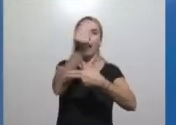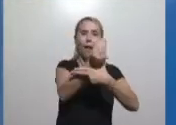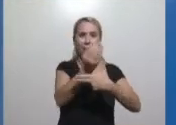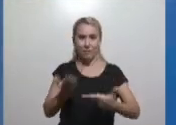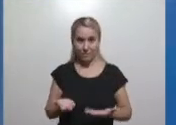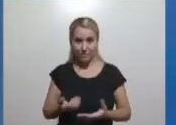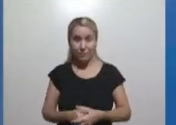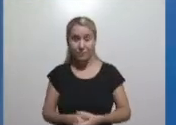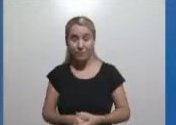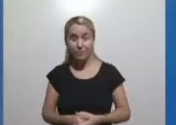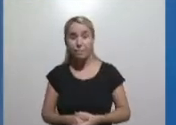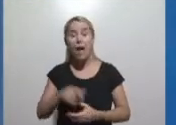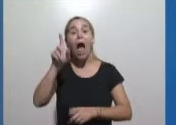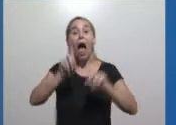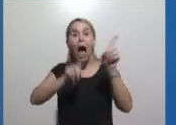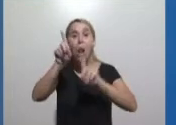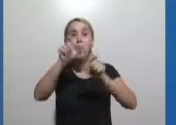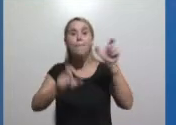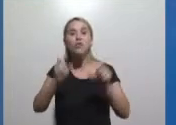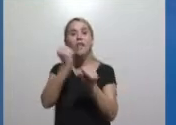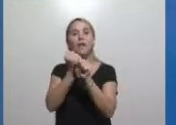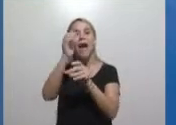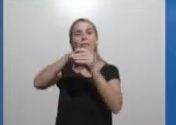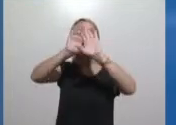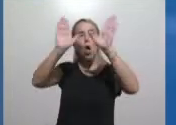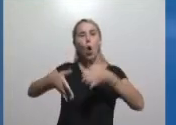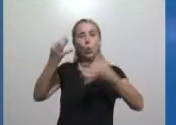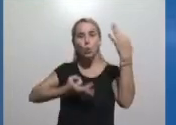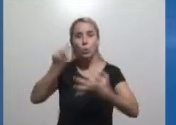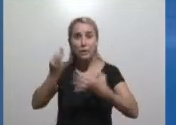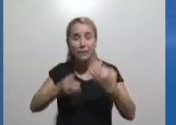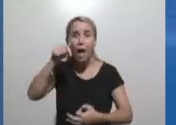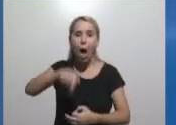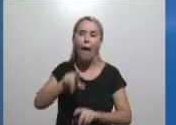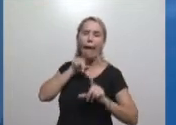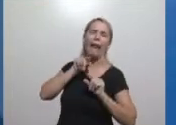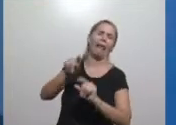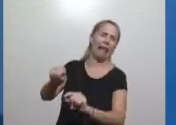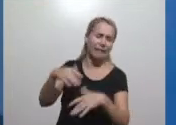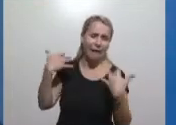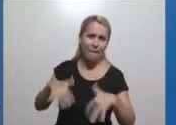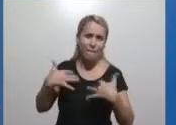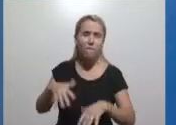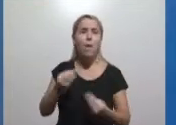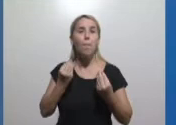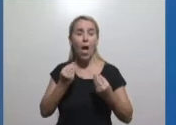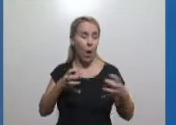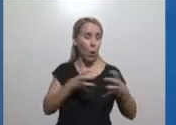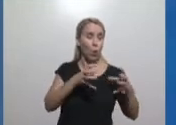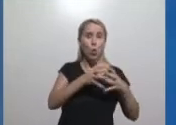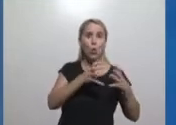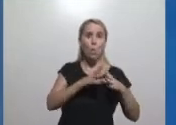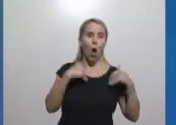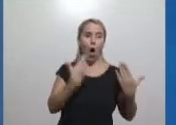Hay funcionarios de la justicia que hoy son criticados fuertemente por el